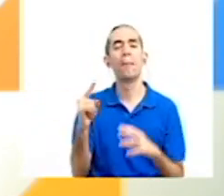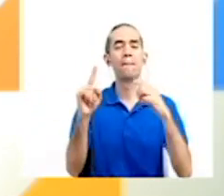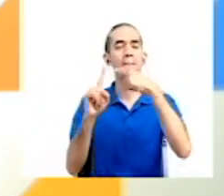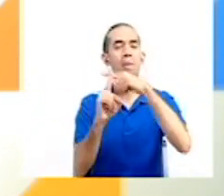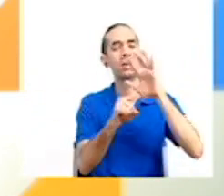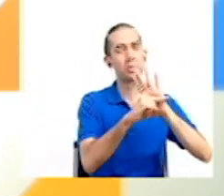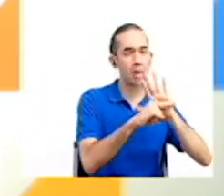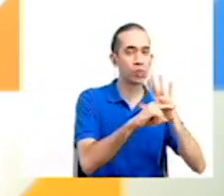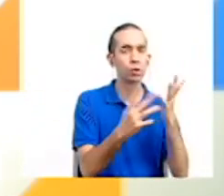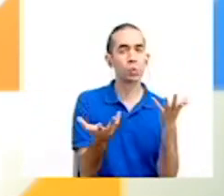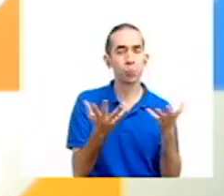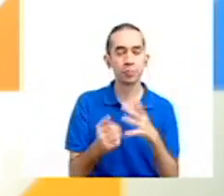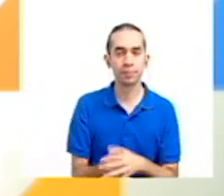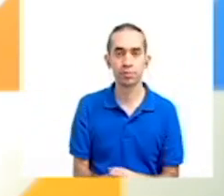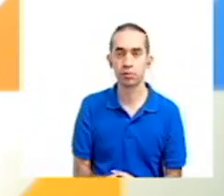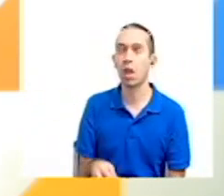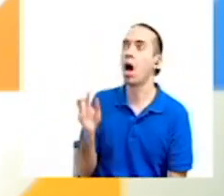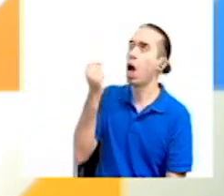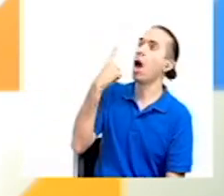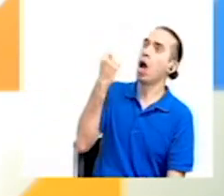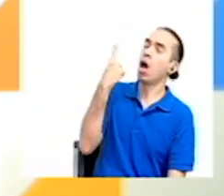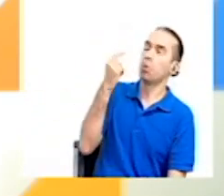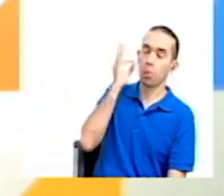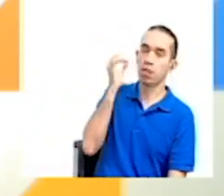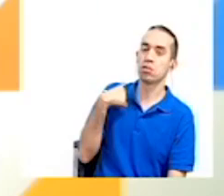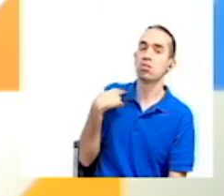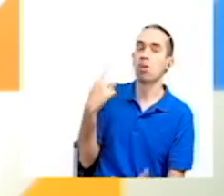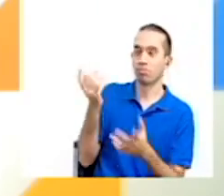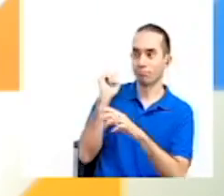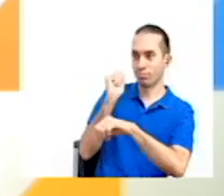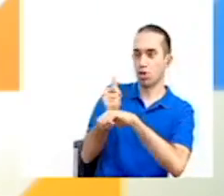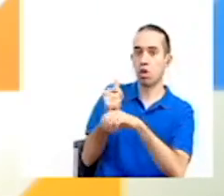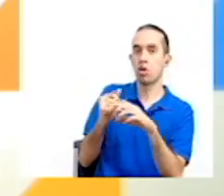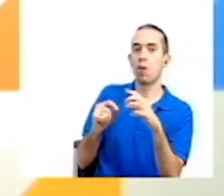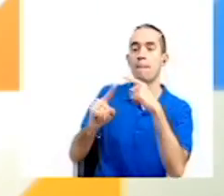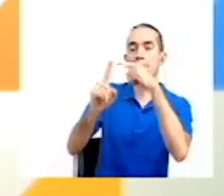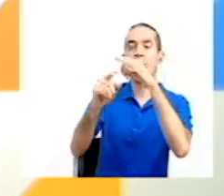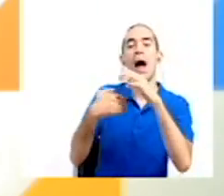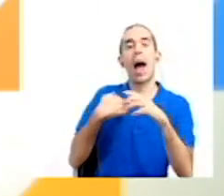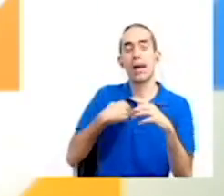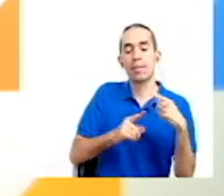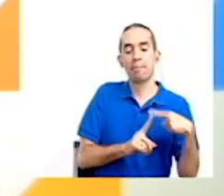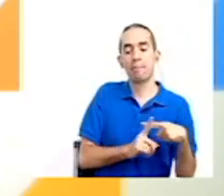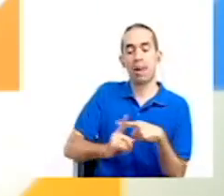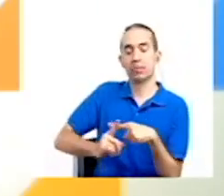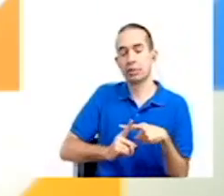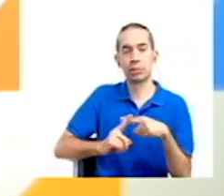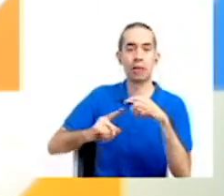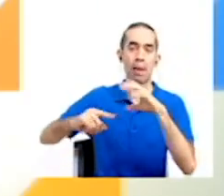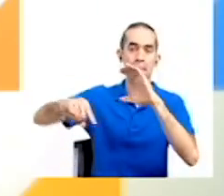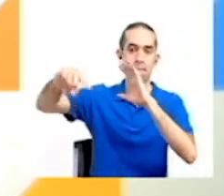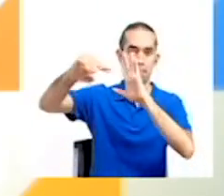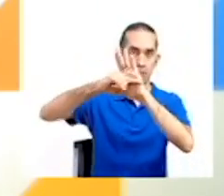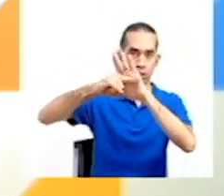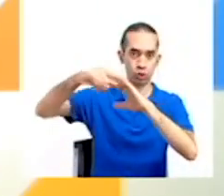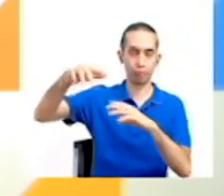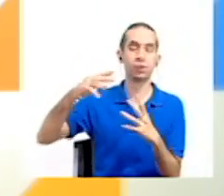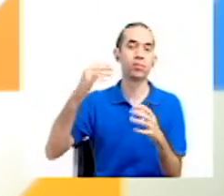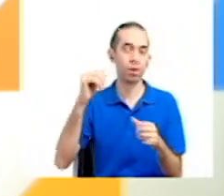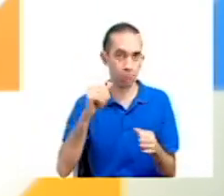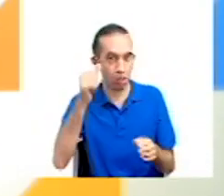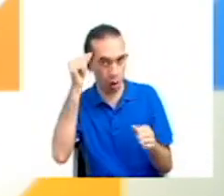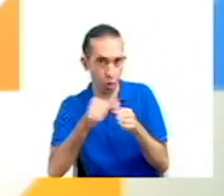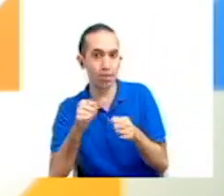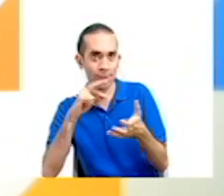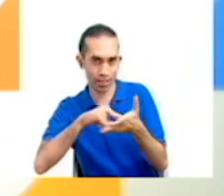Eso sí lo entendí bien, sería una molécula polar. Excelente, ¿por qué polar? Acuérdense que para que sea polar tiene que tener una parte más negativa y